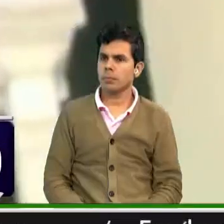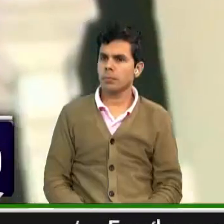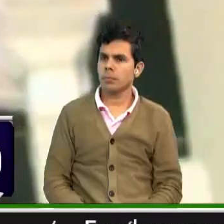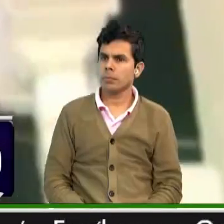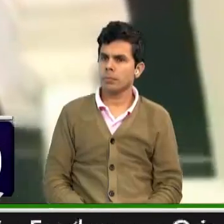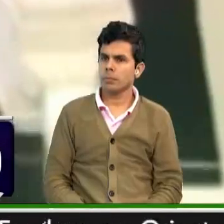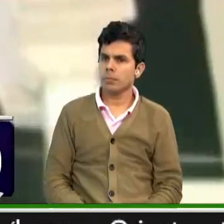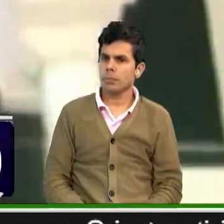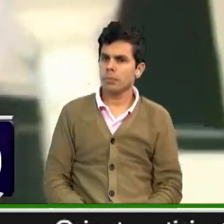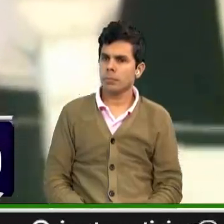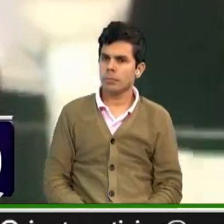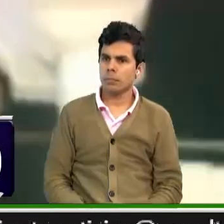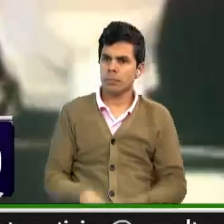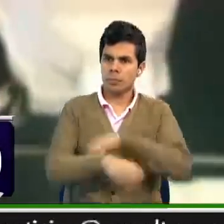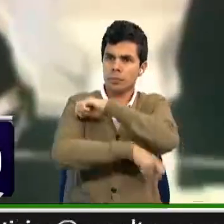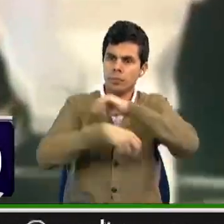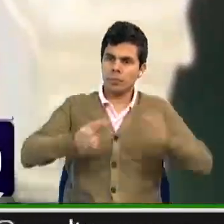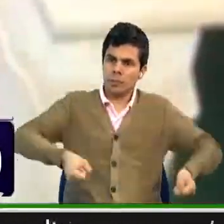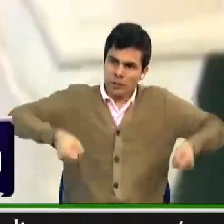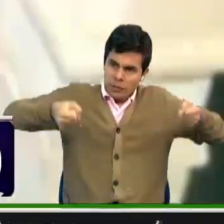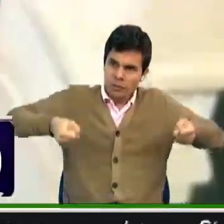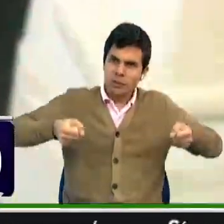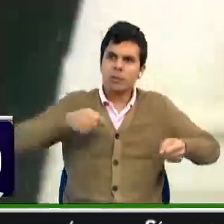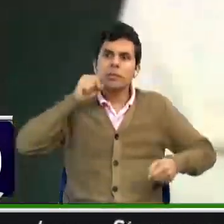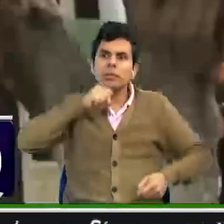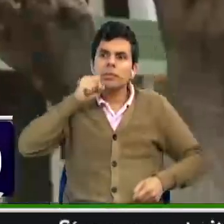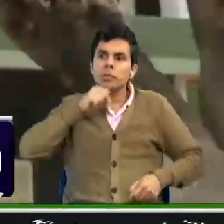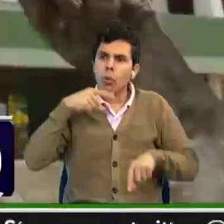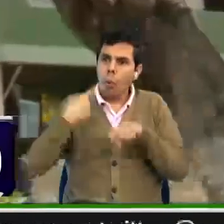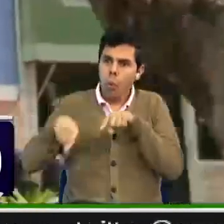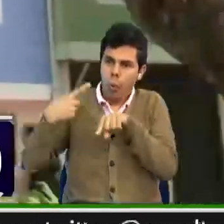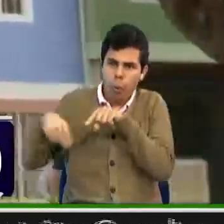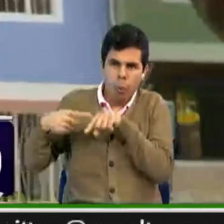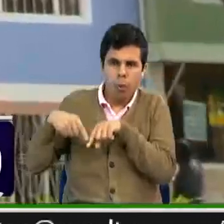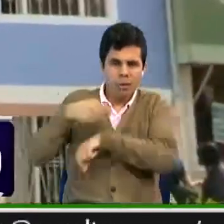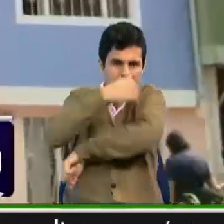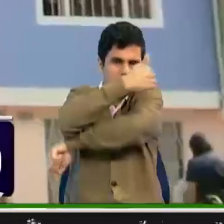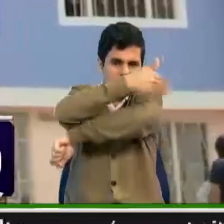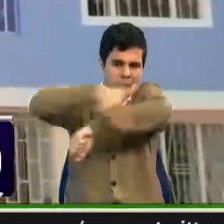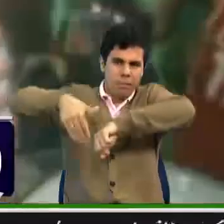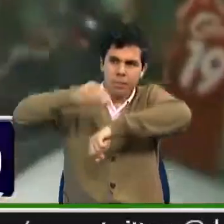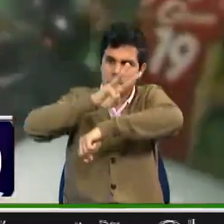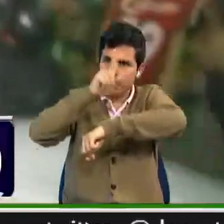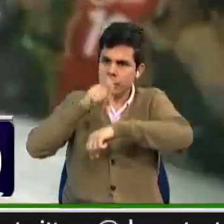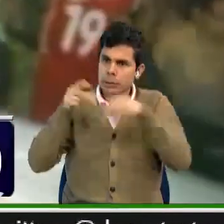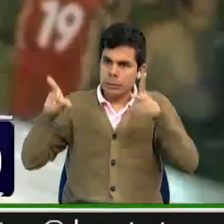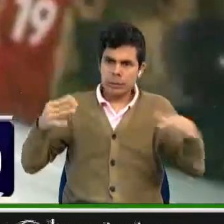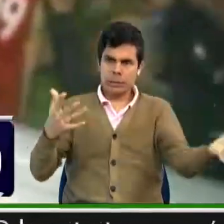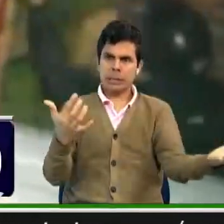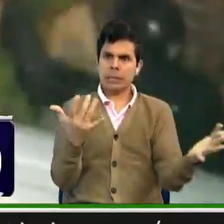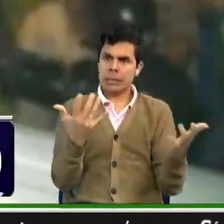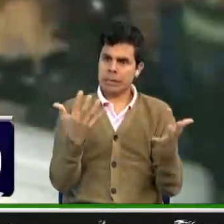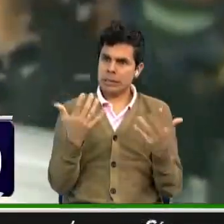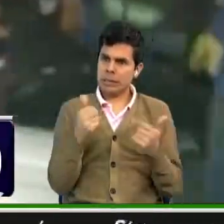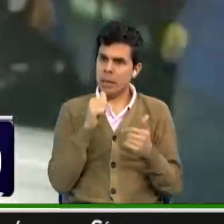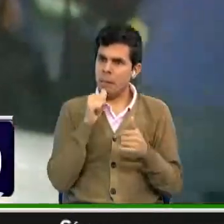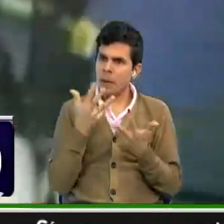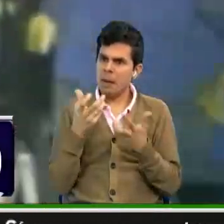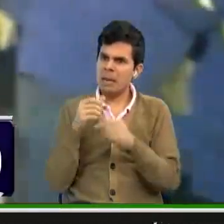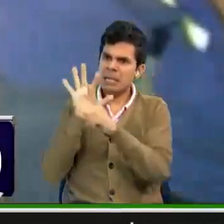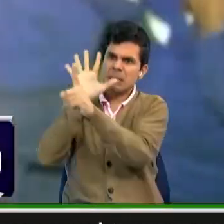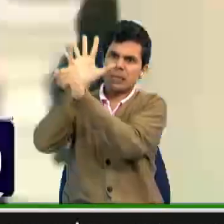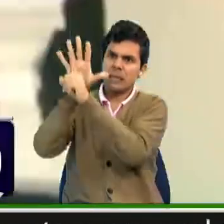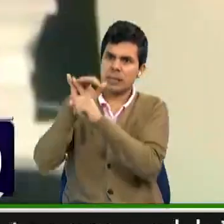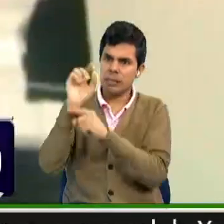Luego de robar una caja de cervezas, el hombre se subió a los techos de las viviendas en la carrera 36 de Girón. Al ver la cantidad de gente que lo perseguía para lincharlo,